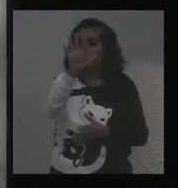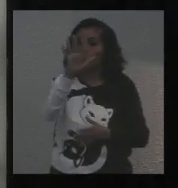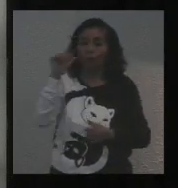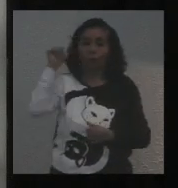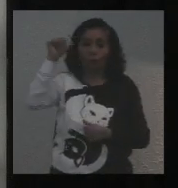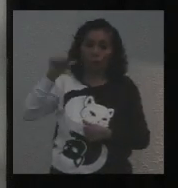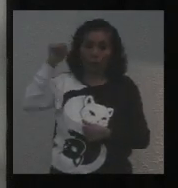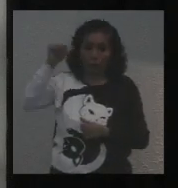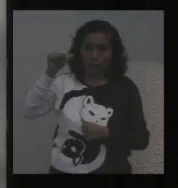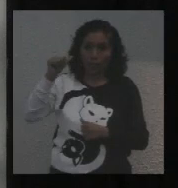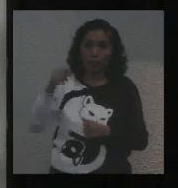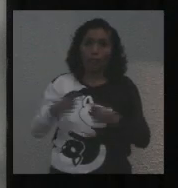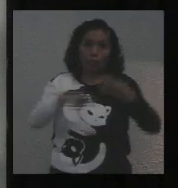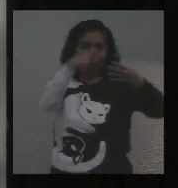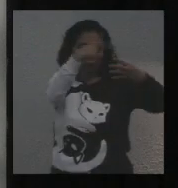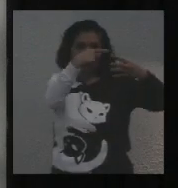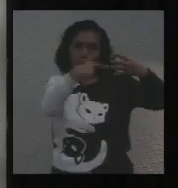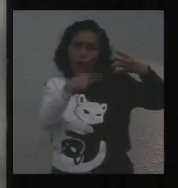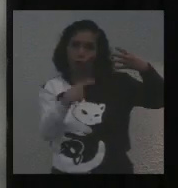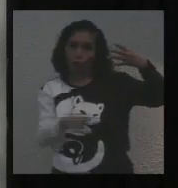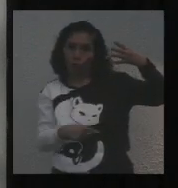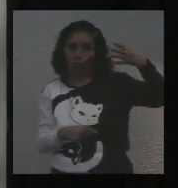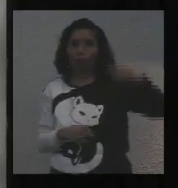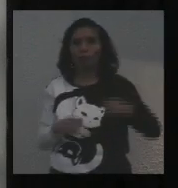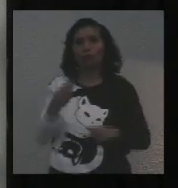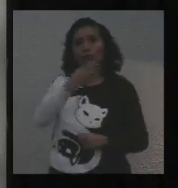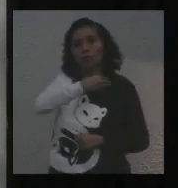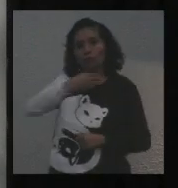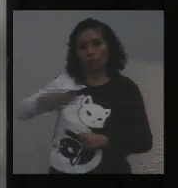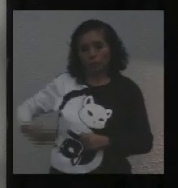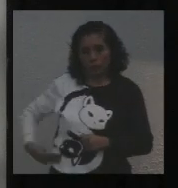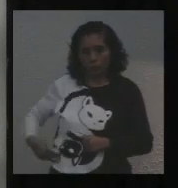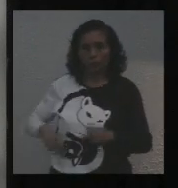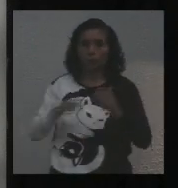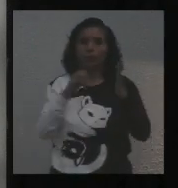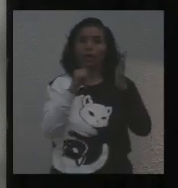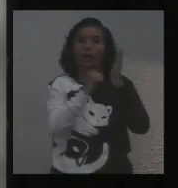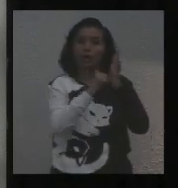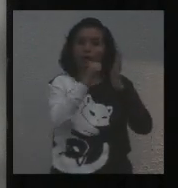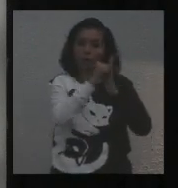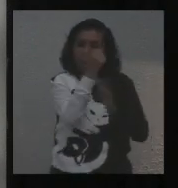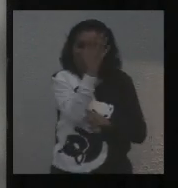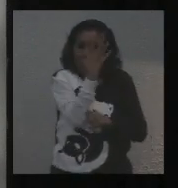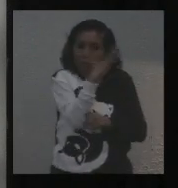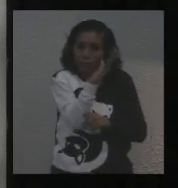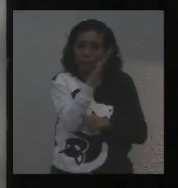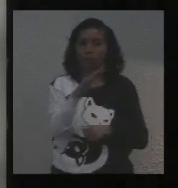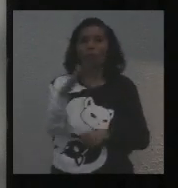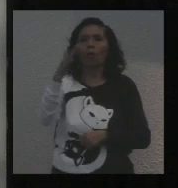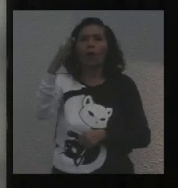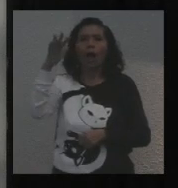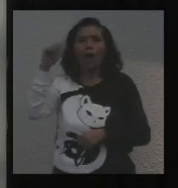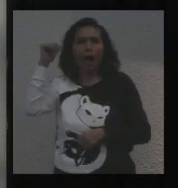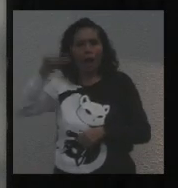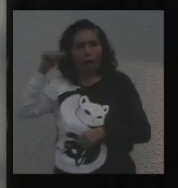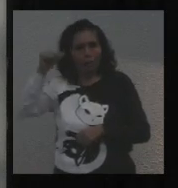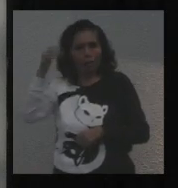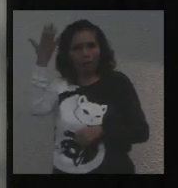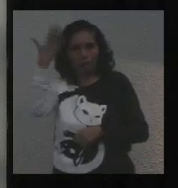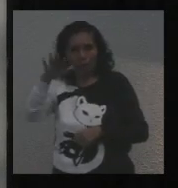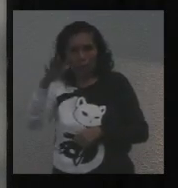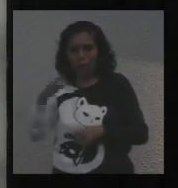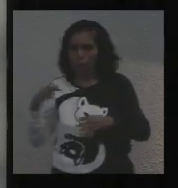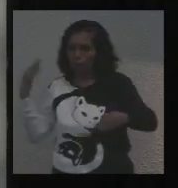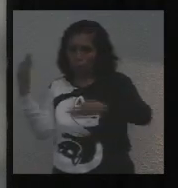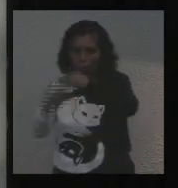forma como quedó registrado cada ayuntamiento. Artículo décimo. El 10 de abril, los miembros de los